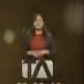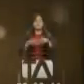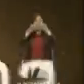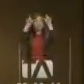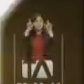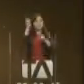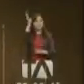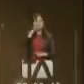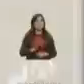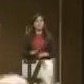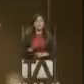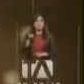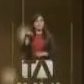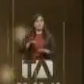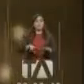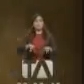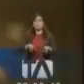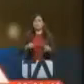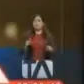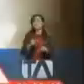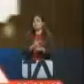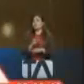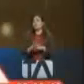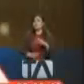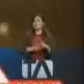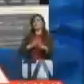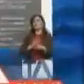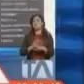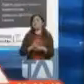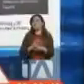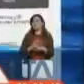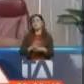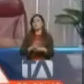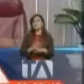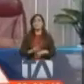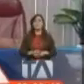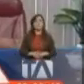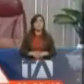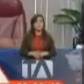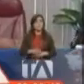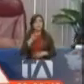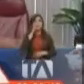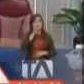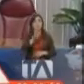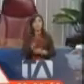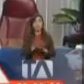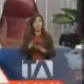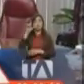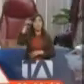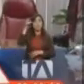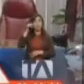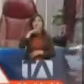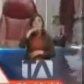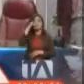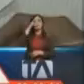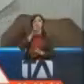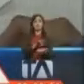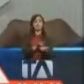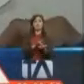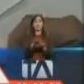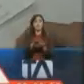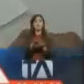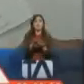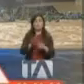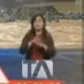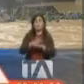Odebrecht, la empresa con el sello de corrupción más escandaloso que se haya conocido en nuestro tiempo, se enfrentó a la expulsión del gobierno de Correa, pero en